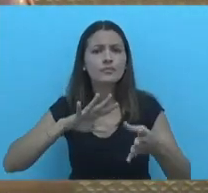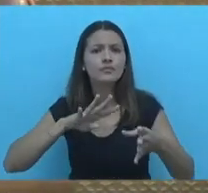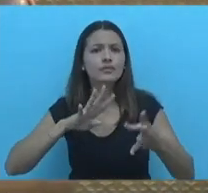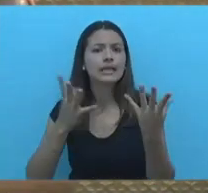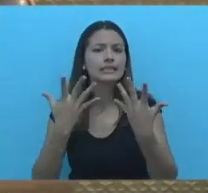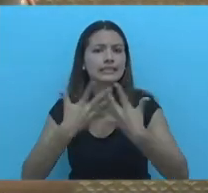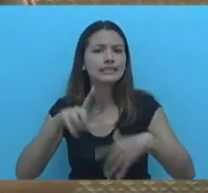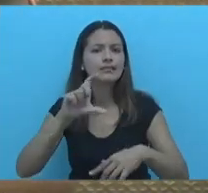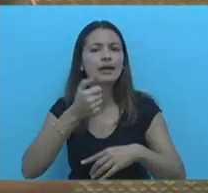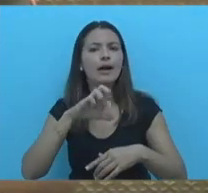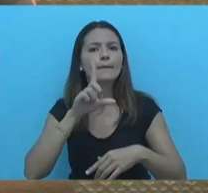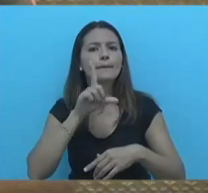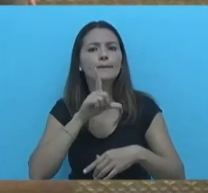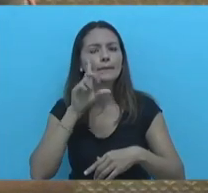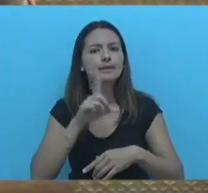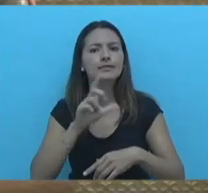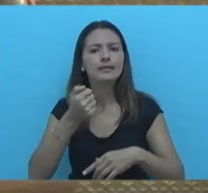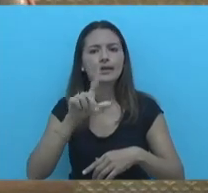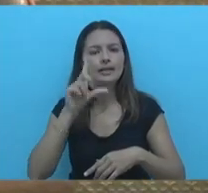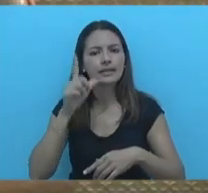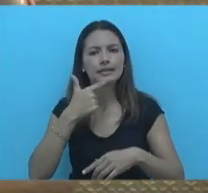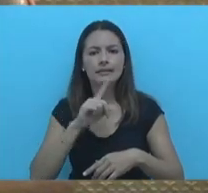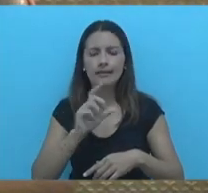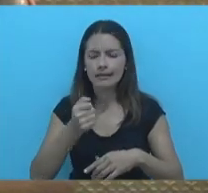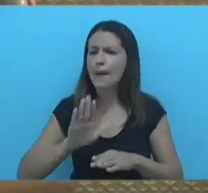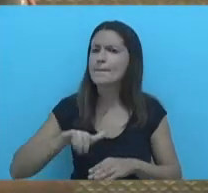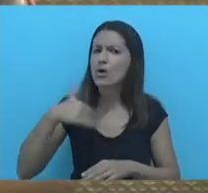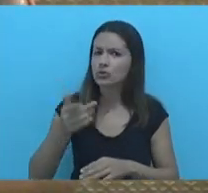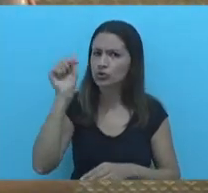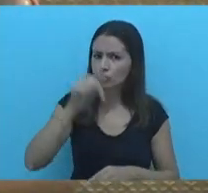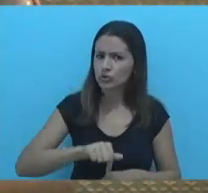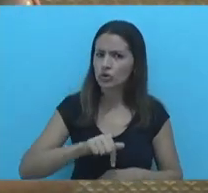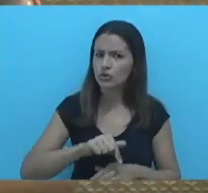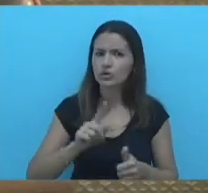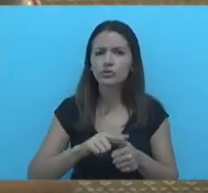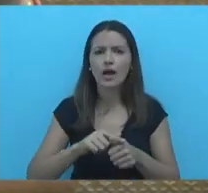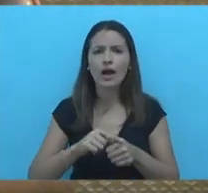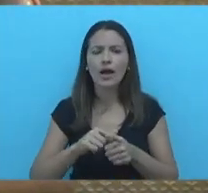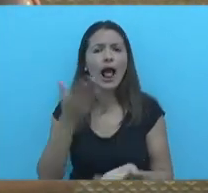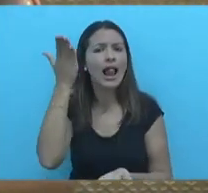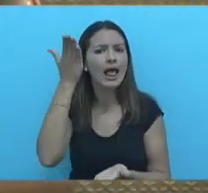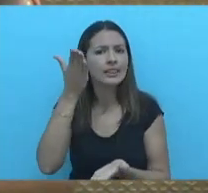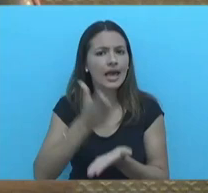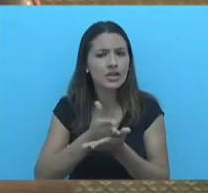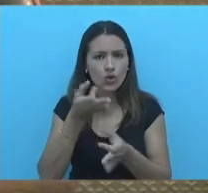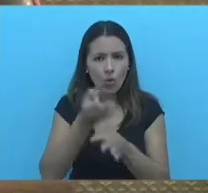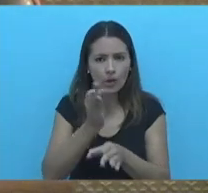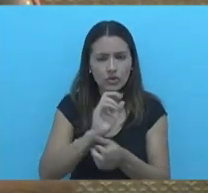Por eso, más que nunca, levantamos el derecho a la educación sexual integral para